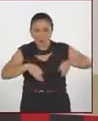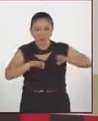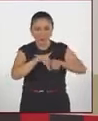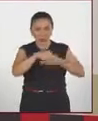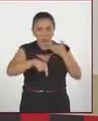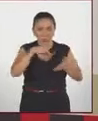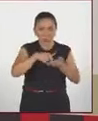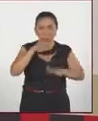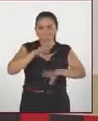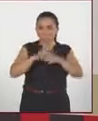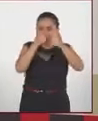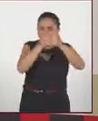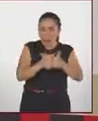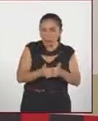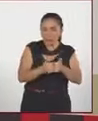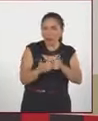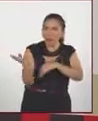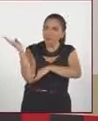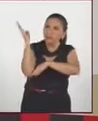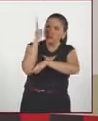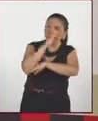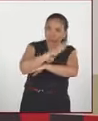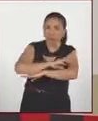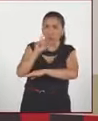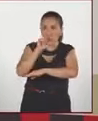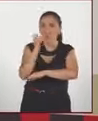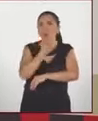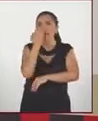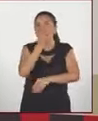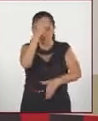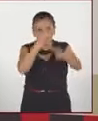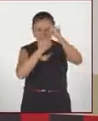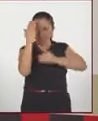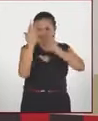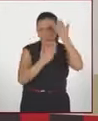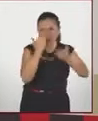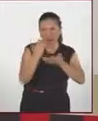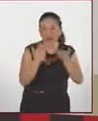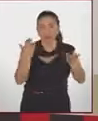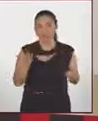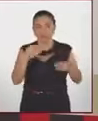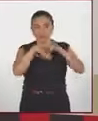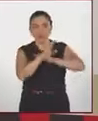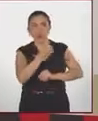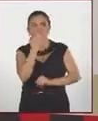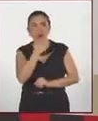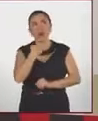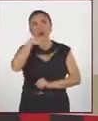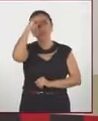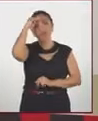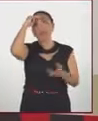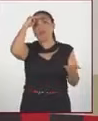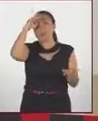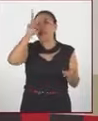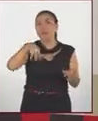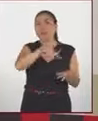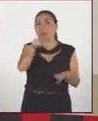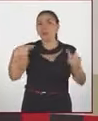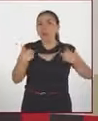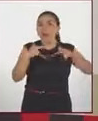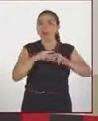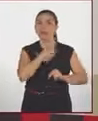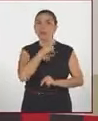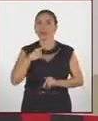que pasamos mucha parte de nuestro tiempo cuando estamos en formación, la escuela, dije, bueno, sí, son los docentes quienes deben